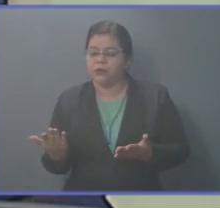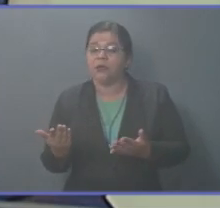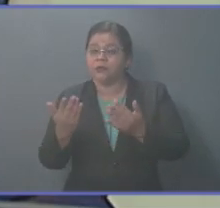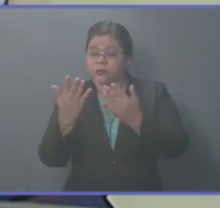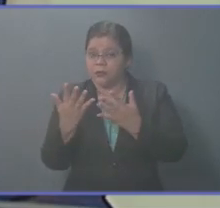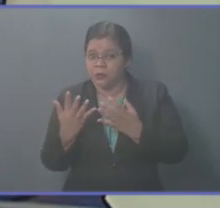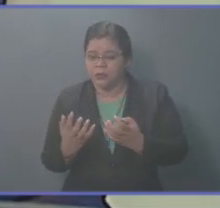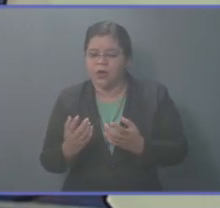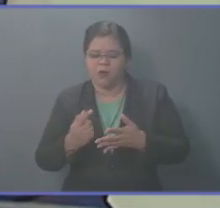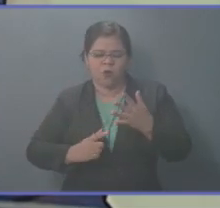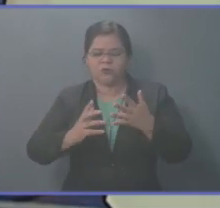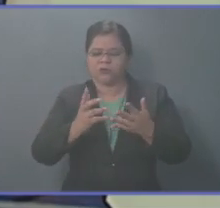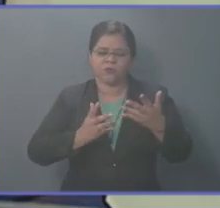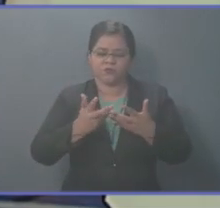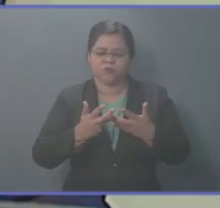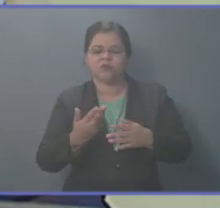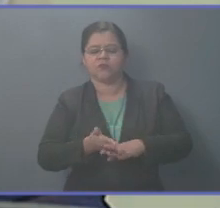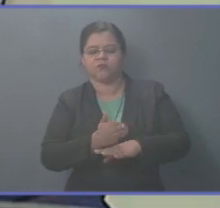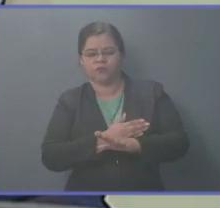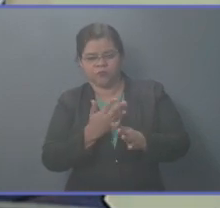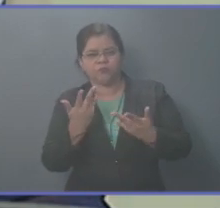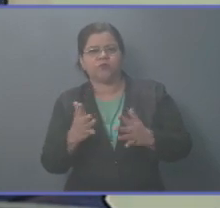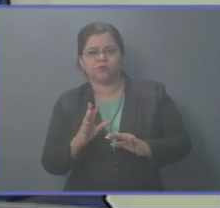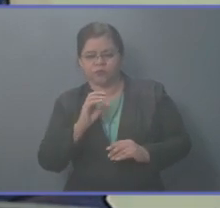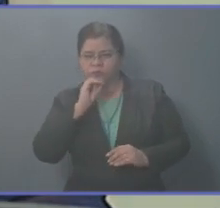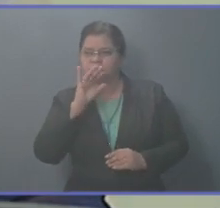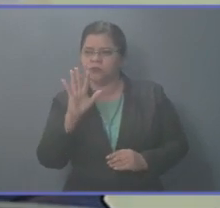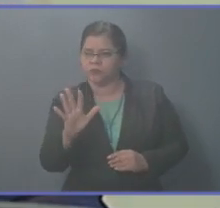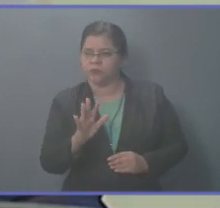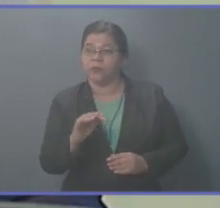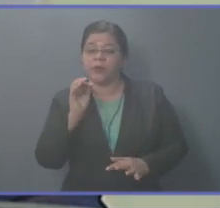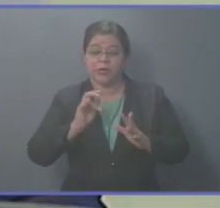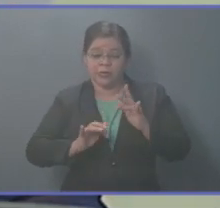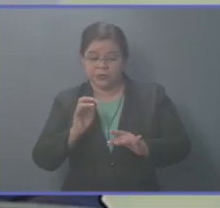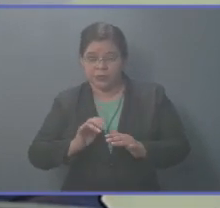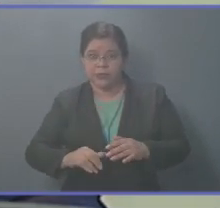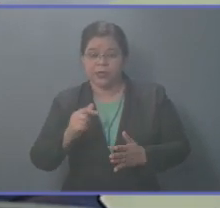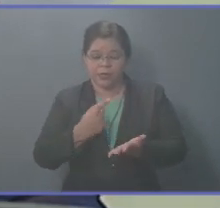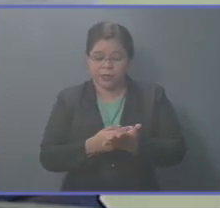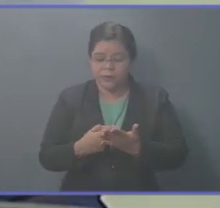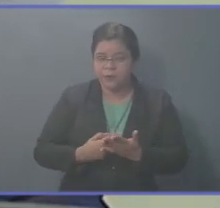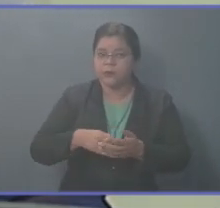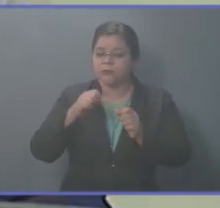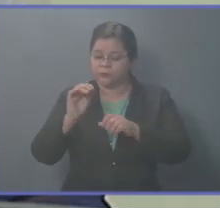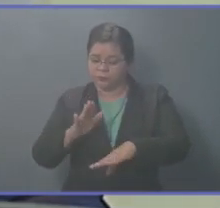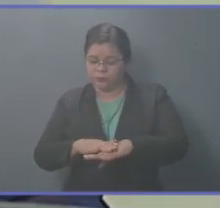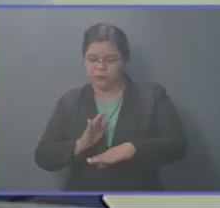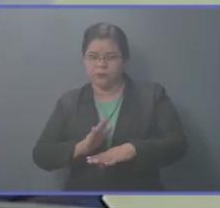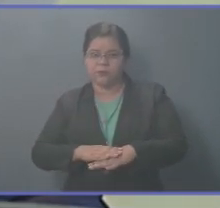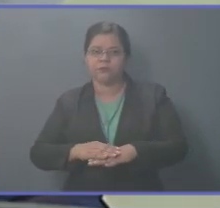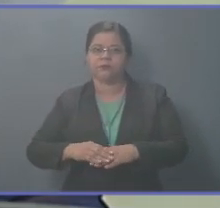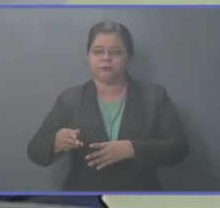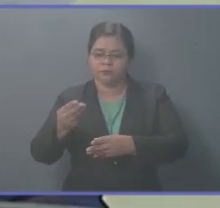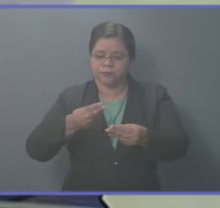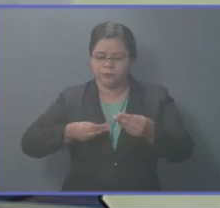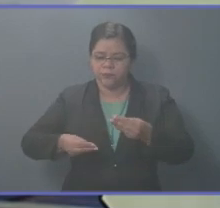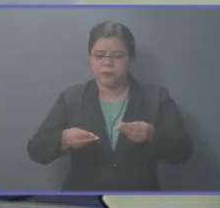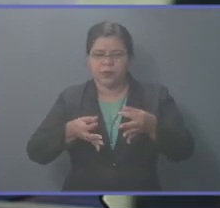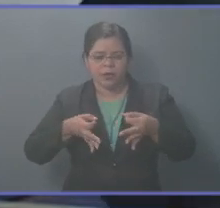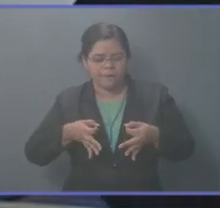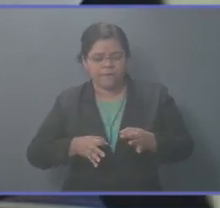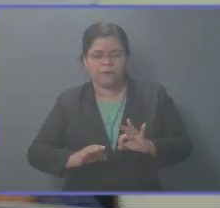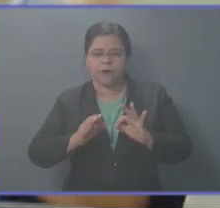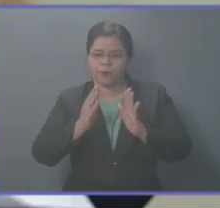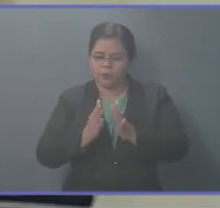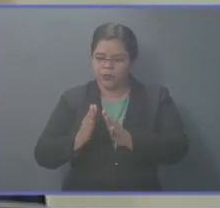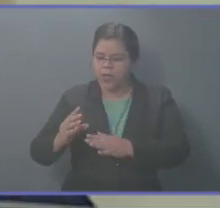pretensión de inconstitucionalidad planteada por los demandantes. La Secretaría de este tribunal deberá notificar el traslado ordenado en este